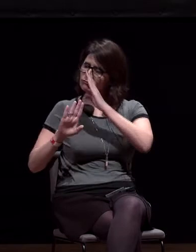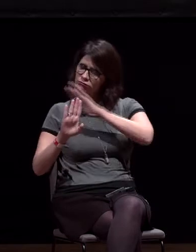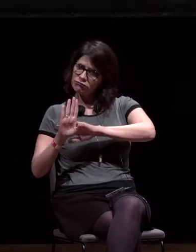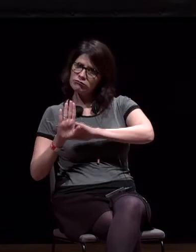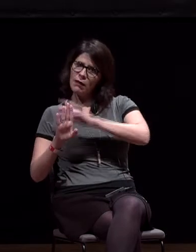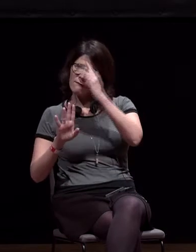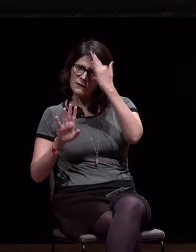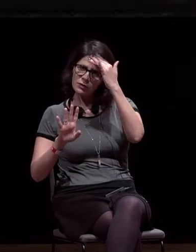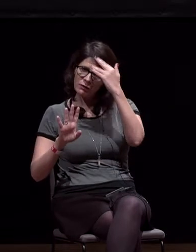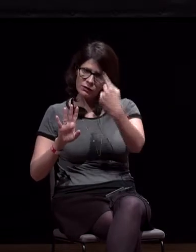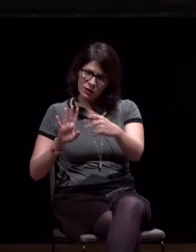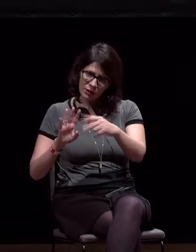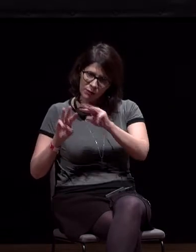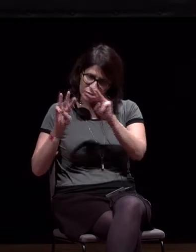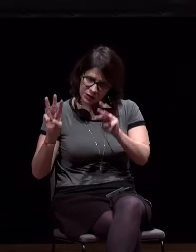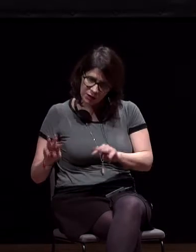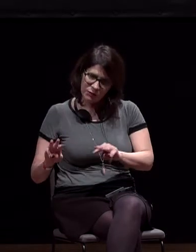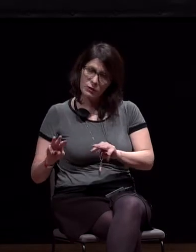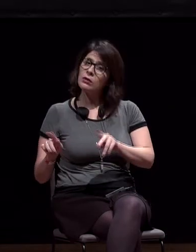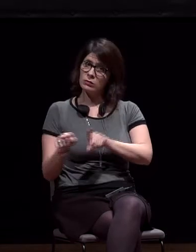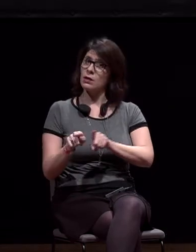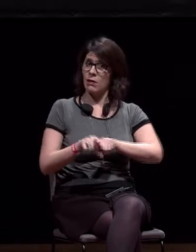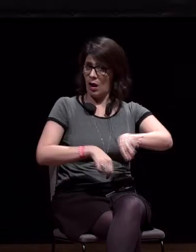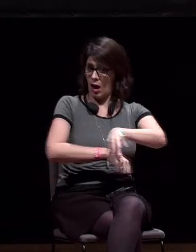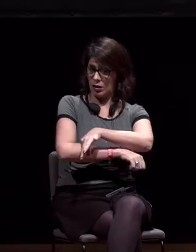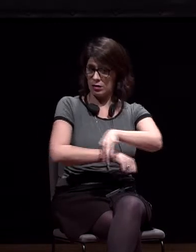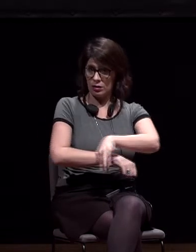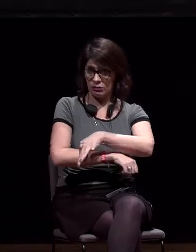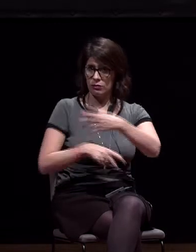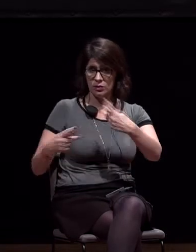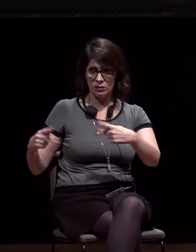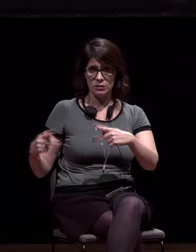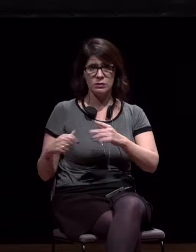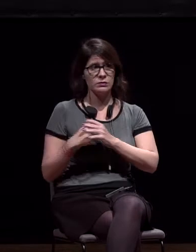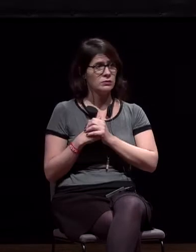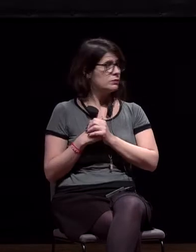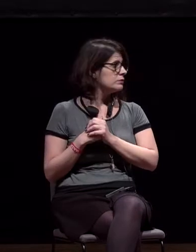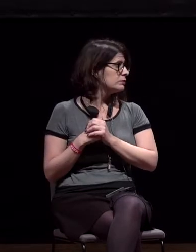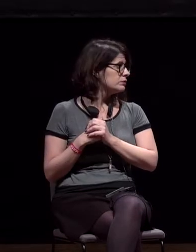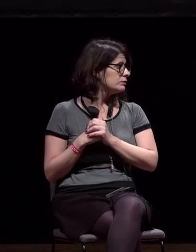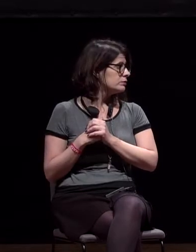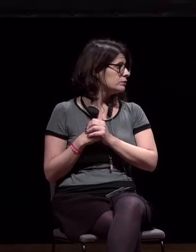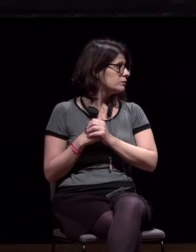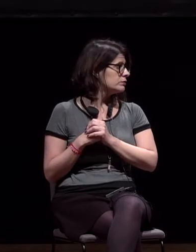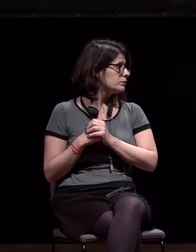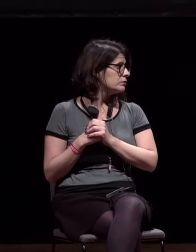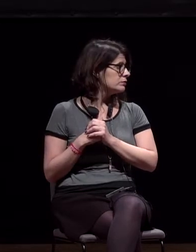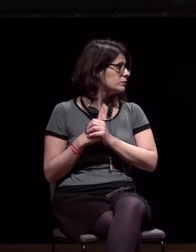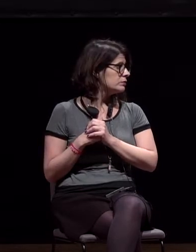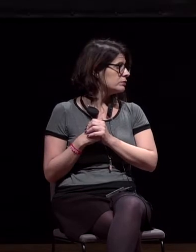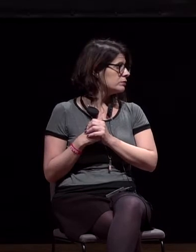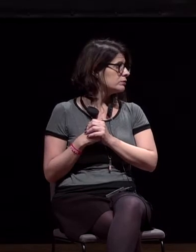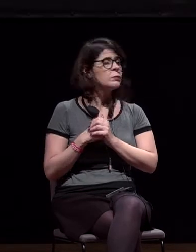presente incluso en su propia arquitectura. El hecho de que Lina escogió trabajar esta idea de